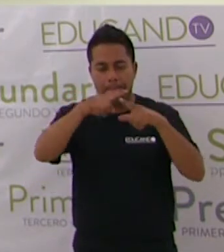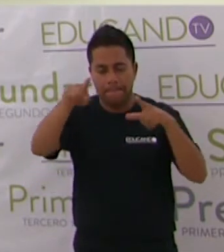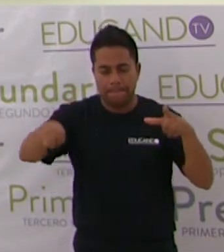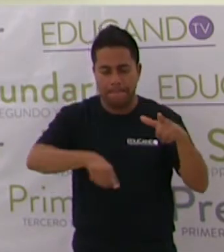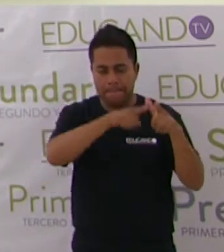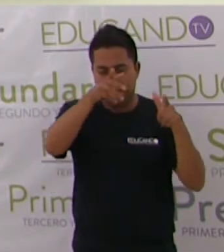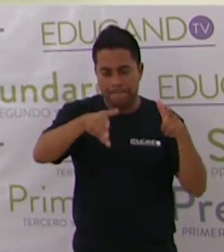de barras,